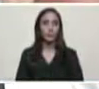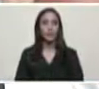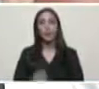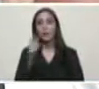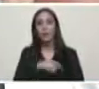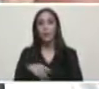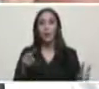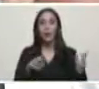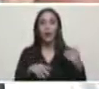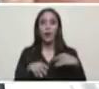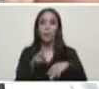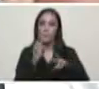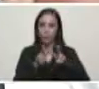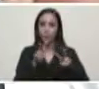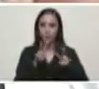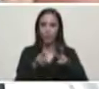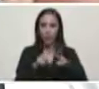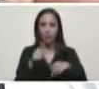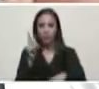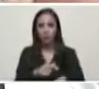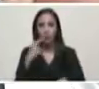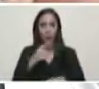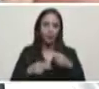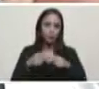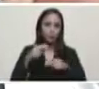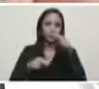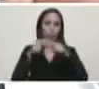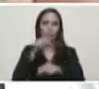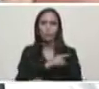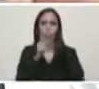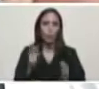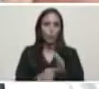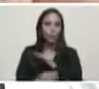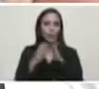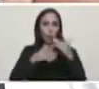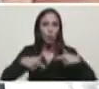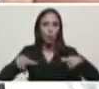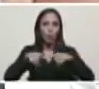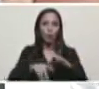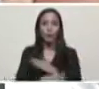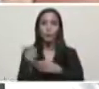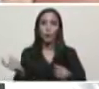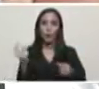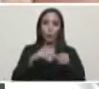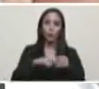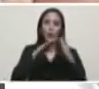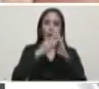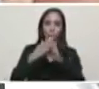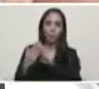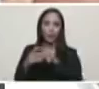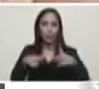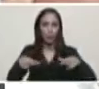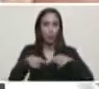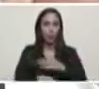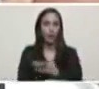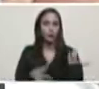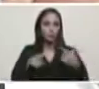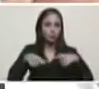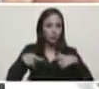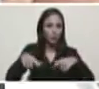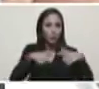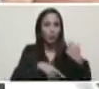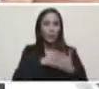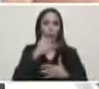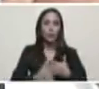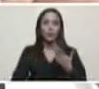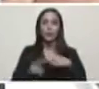popular la efectiva ejecución de las obras de vivienda y urbanismo incorporar a la comuna como unidad territorial y ente ejecutor de proyectos de